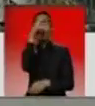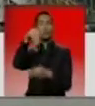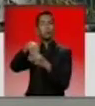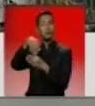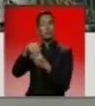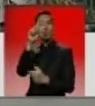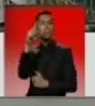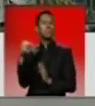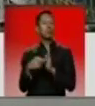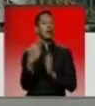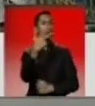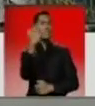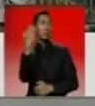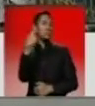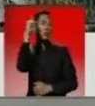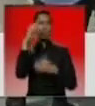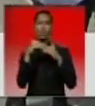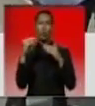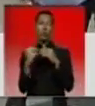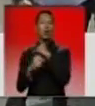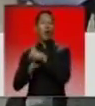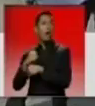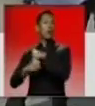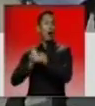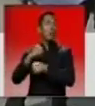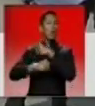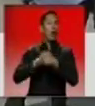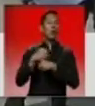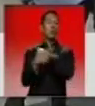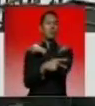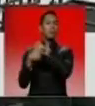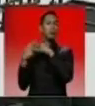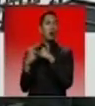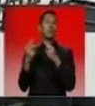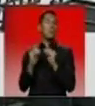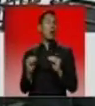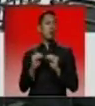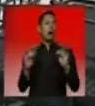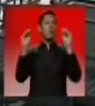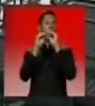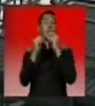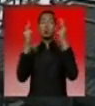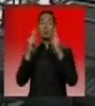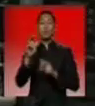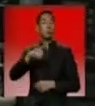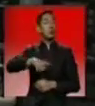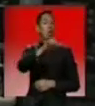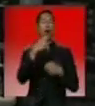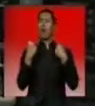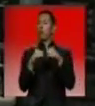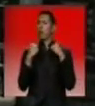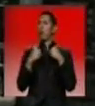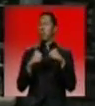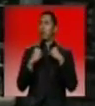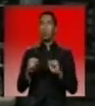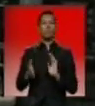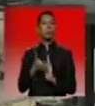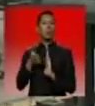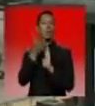300 millones de dólares anuales por aumento de la producción de crudo. Finalmente, señalaron que continúan los esfuerzos para la